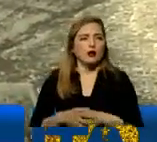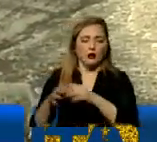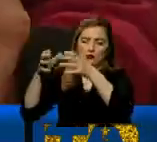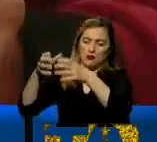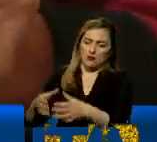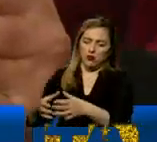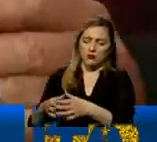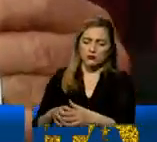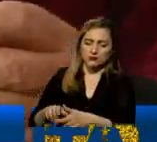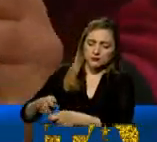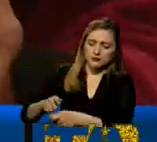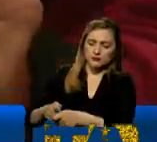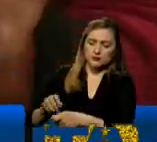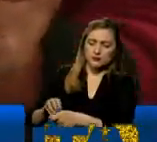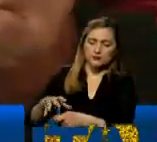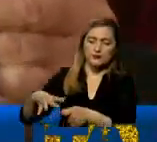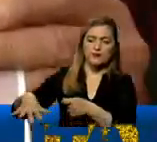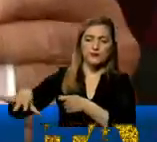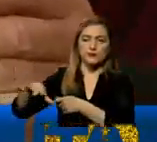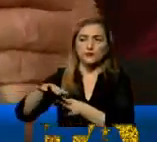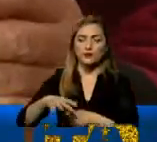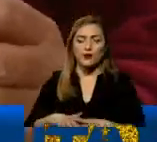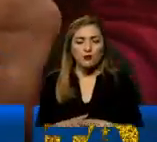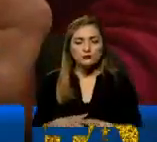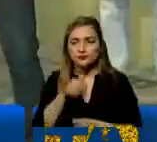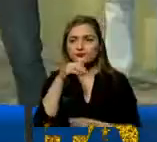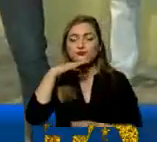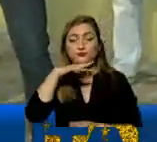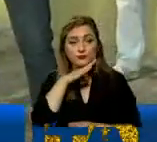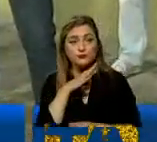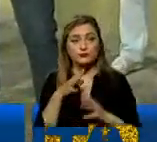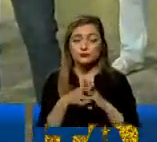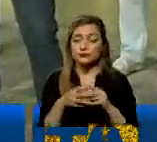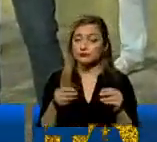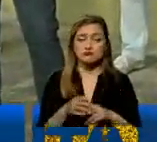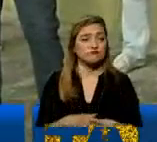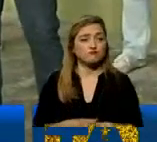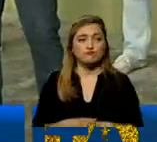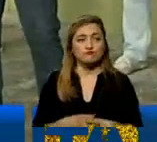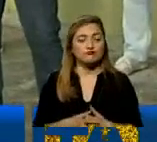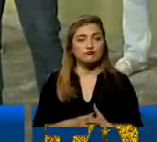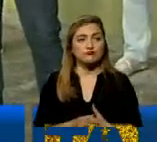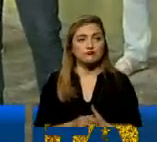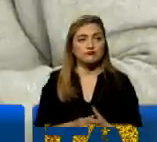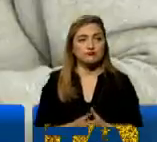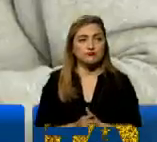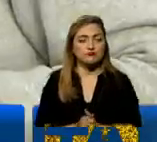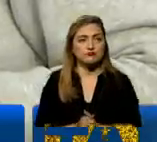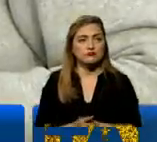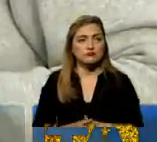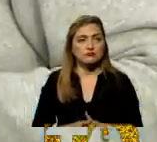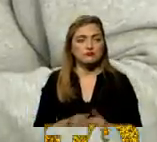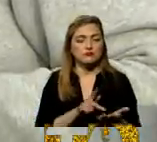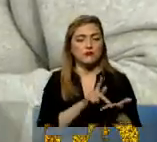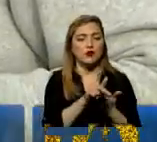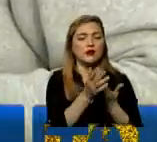hidrantes, que sirven como desfogue cuando el agua sale sucia, pero no es una solución definitiva, dicen los habitantes. Estamos